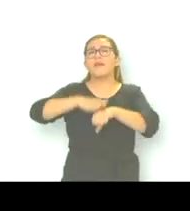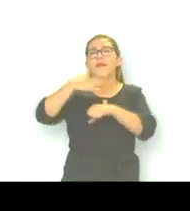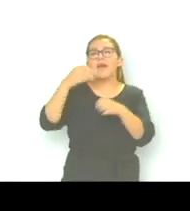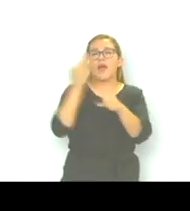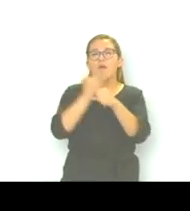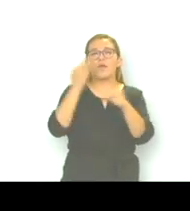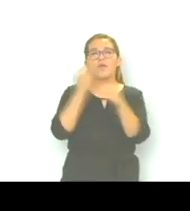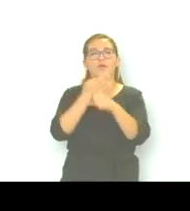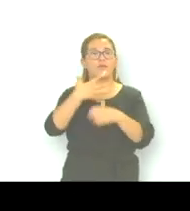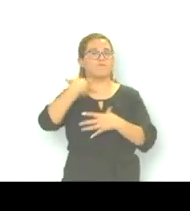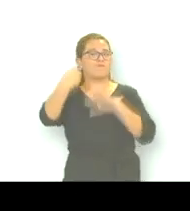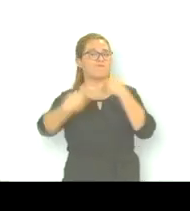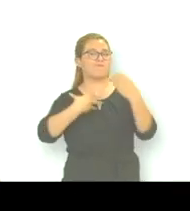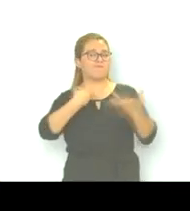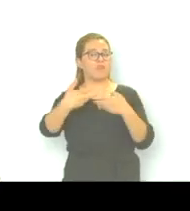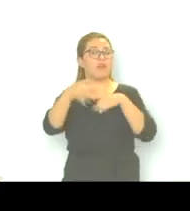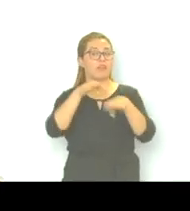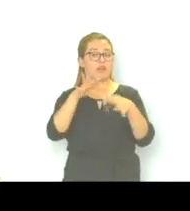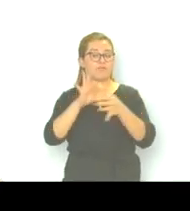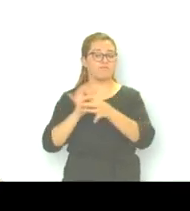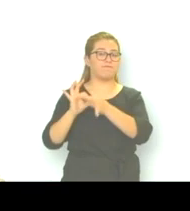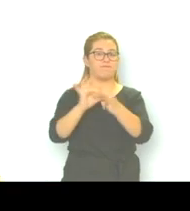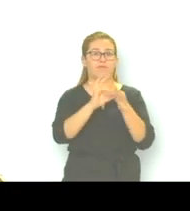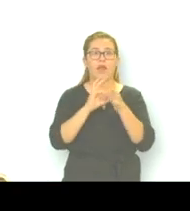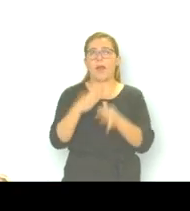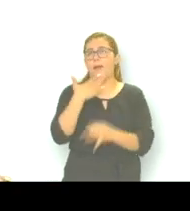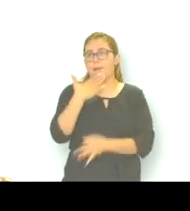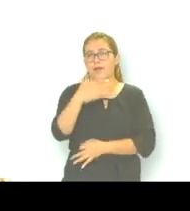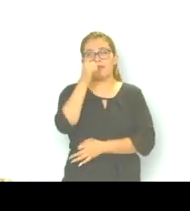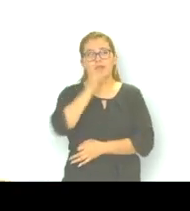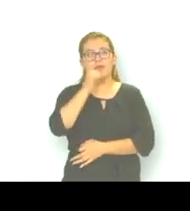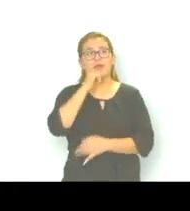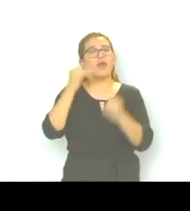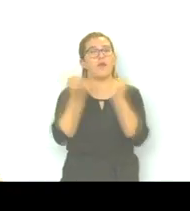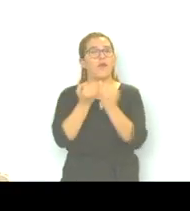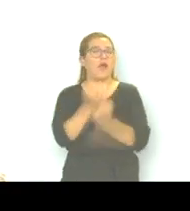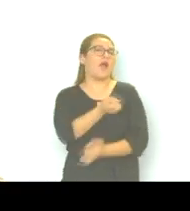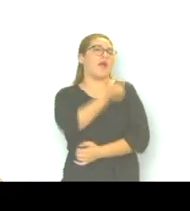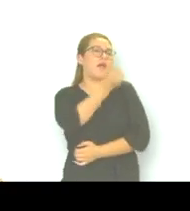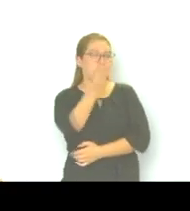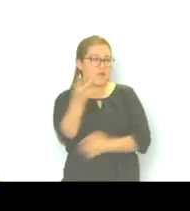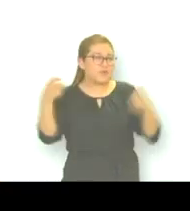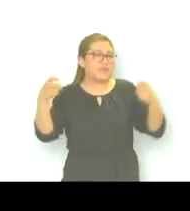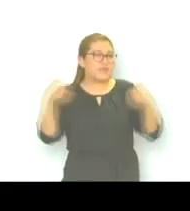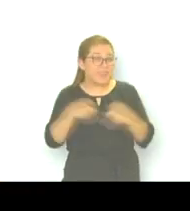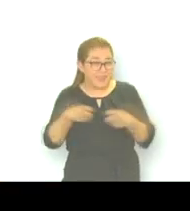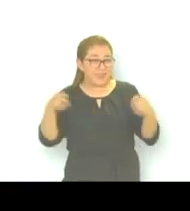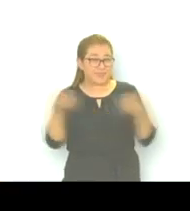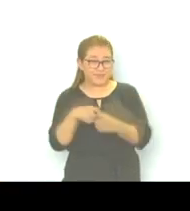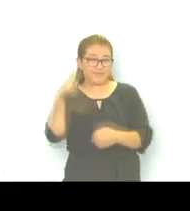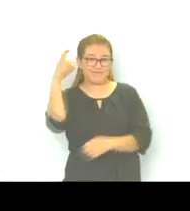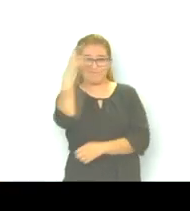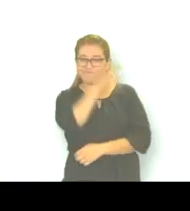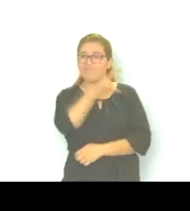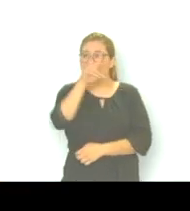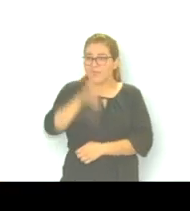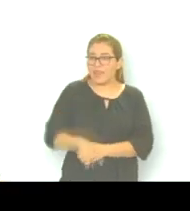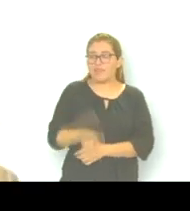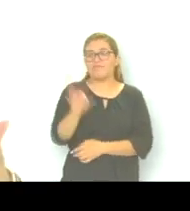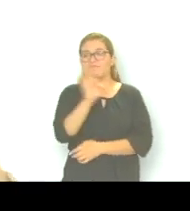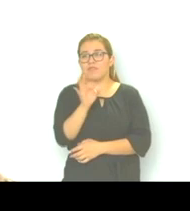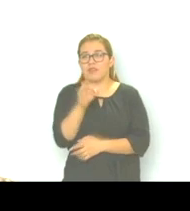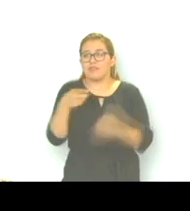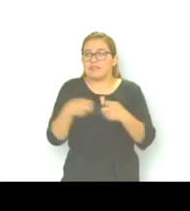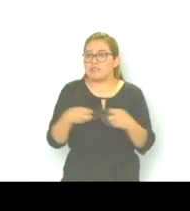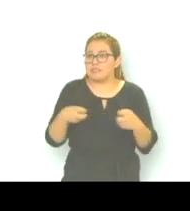hemos trabajado bien, como en todo. Ha habido momentos de tensión, ha habido momentos inclusive de ansiedad,